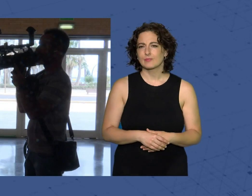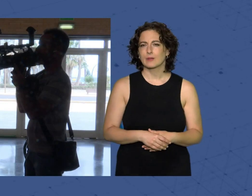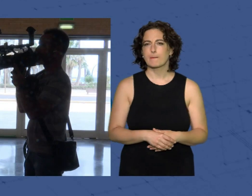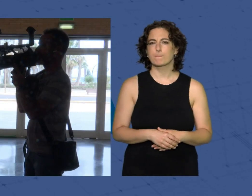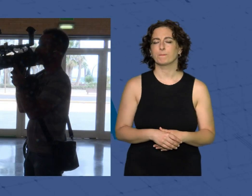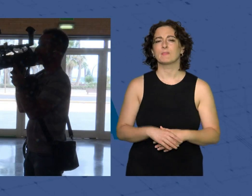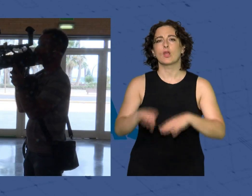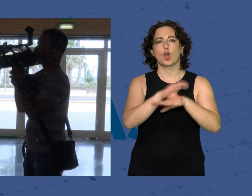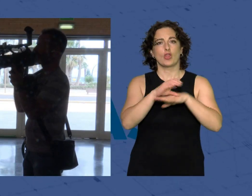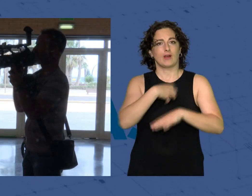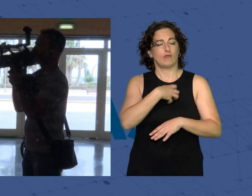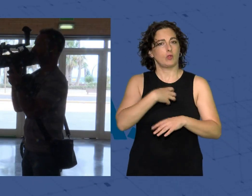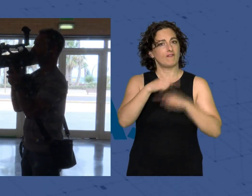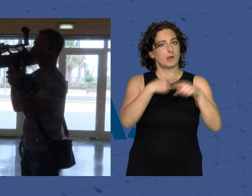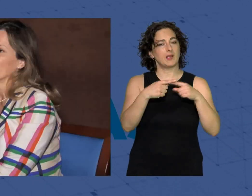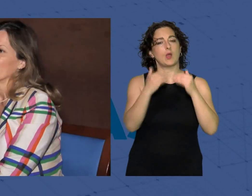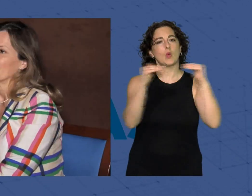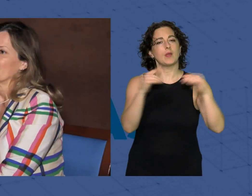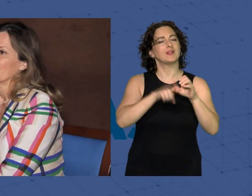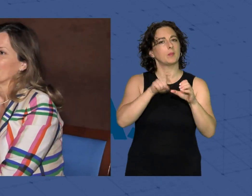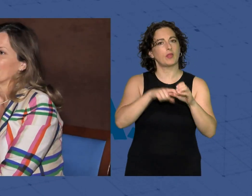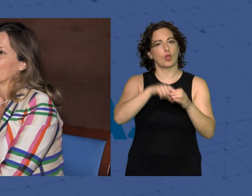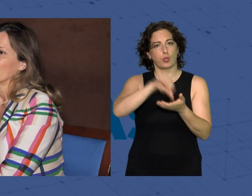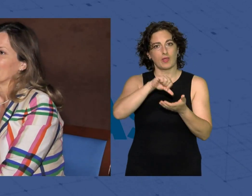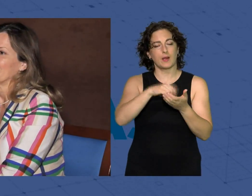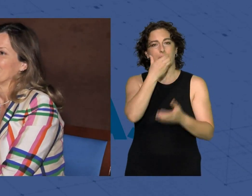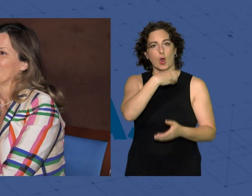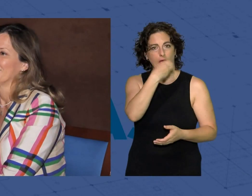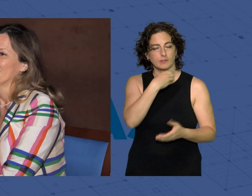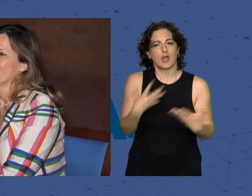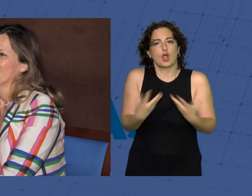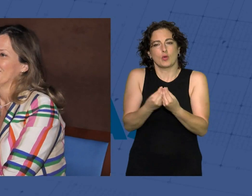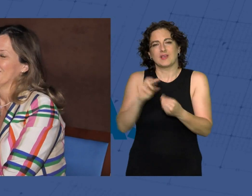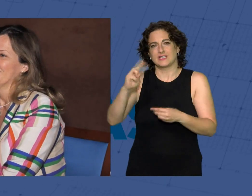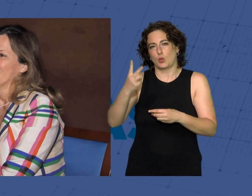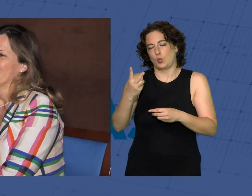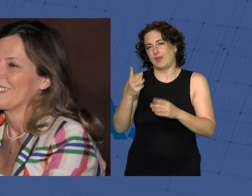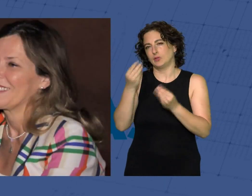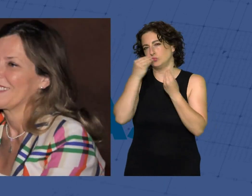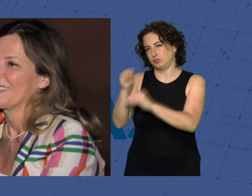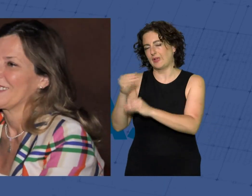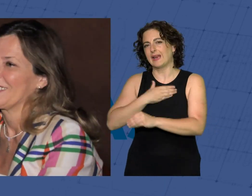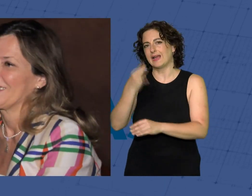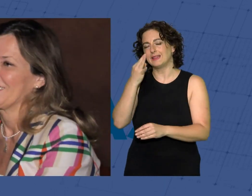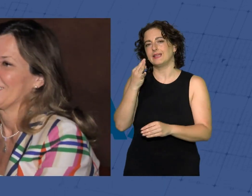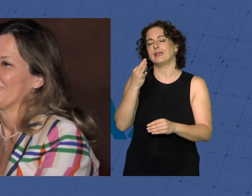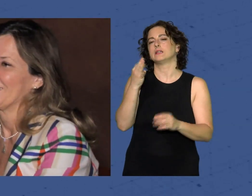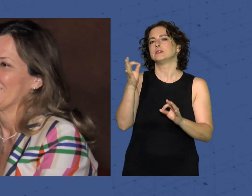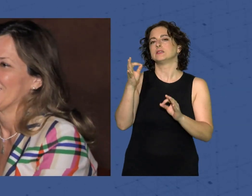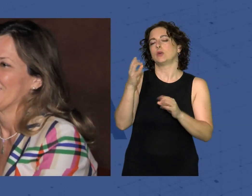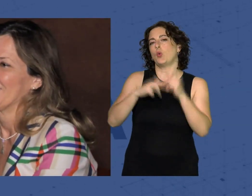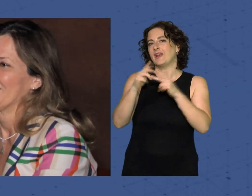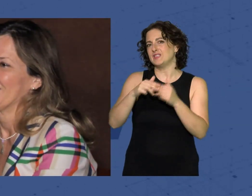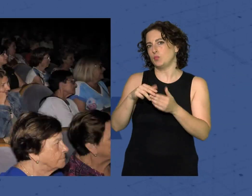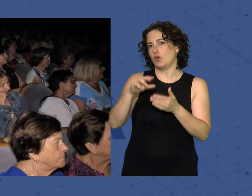la concejala en funciones de familia igualdad y participación ciudadana paola laínez acompañada de la segunda teniente de alcalde y concejala de urbanismo e infraestructuras en funciones